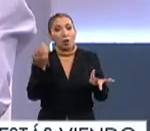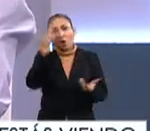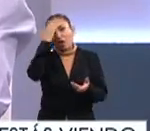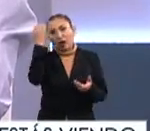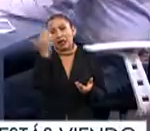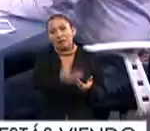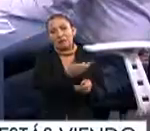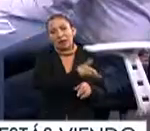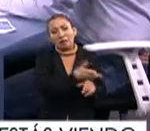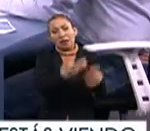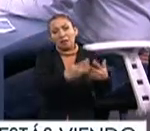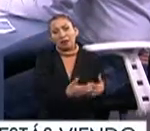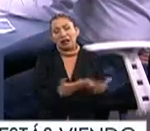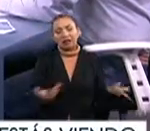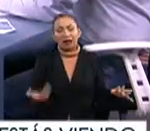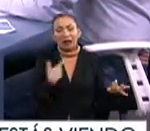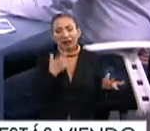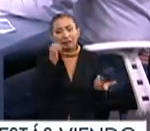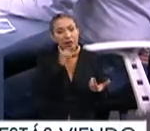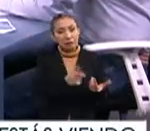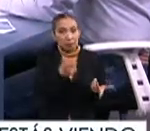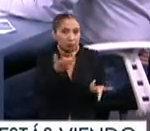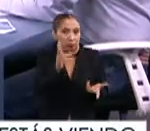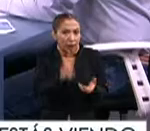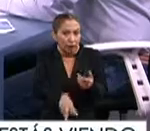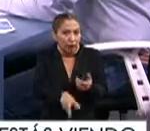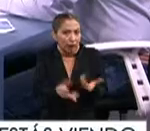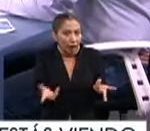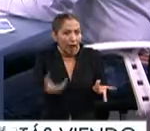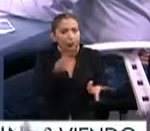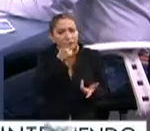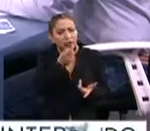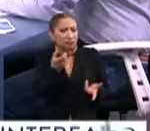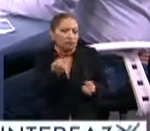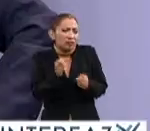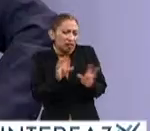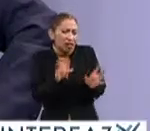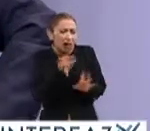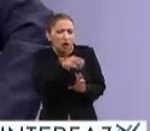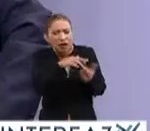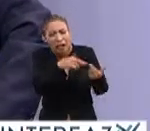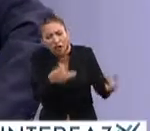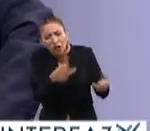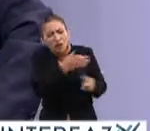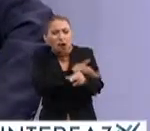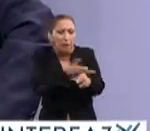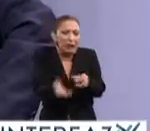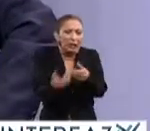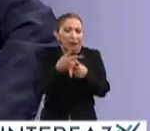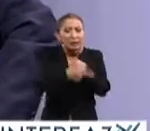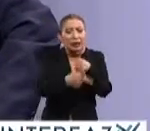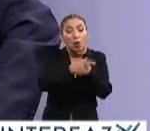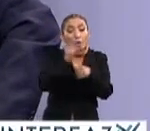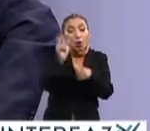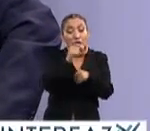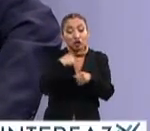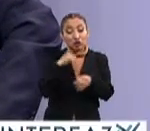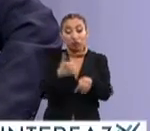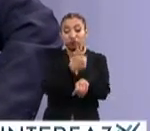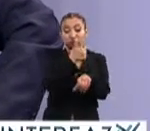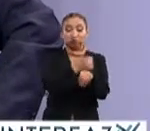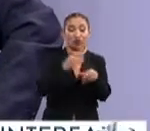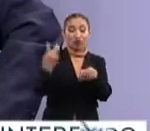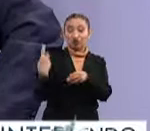tragedia y, sí, claro. Y no falta razón, no falta razón en decir, bueno, la relación familiar se pone en riesgo cuando uno